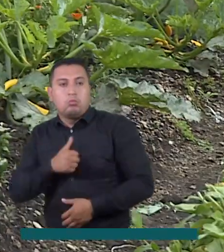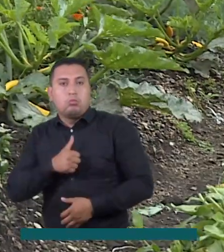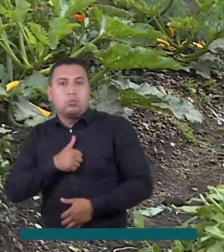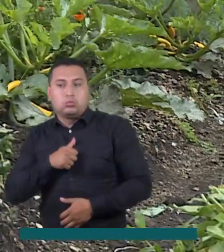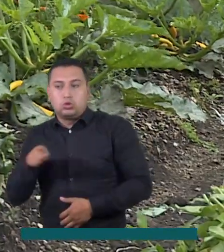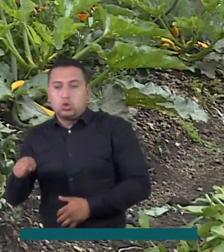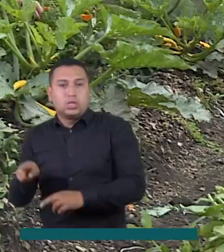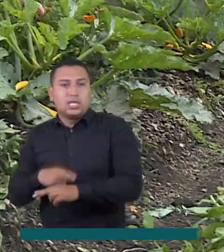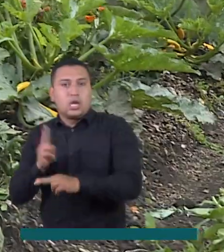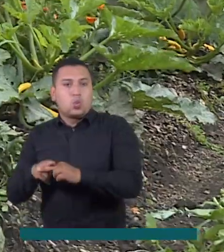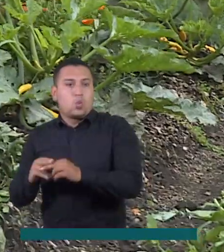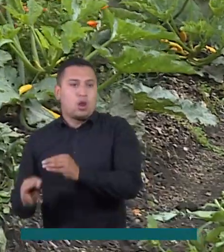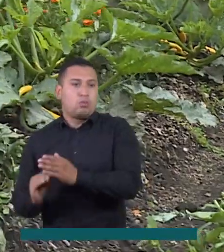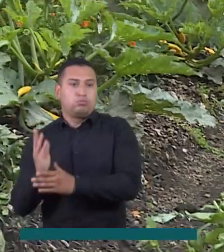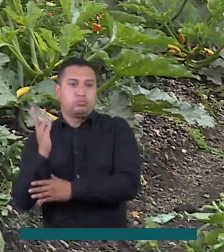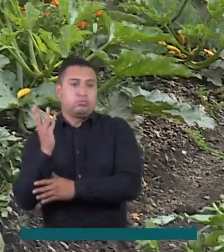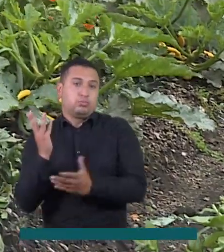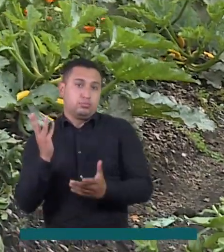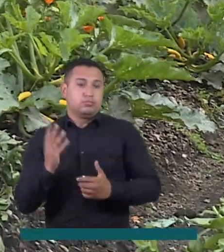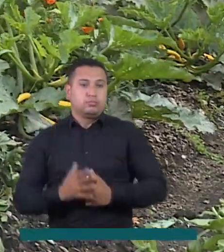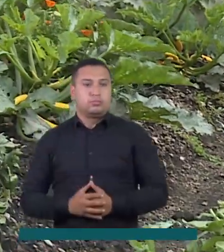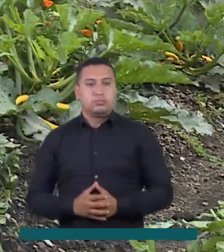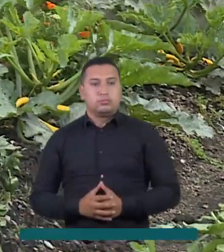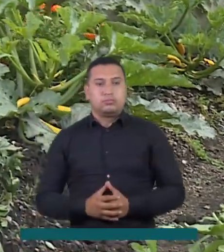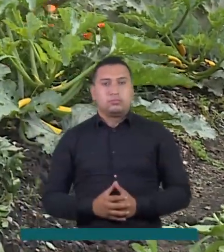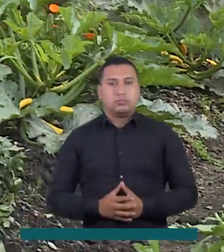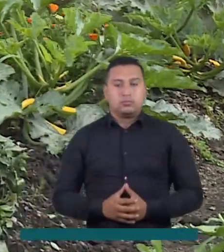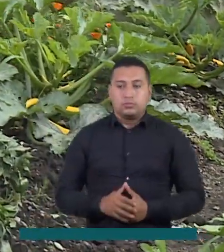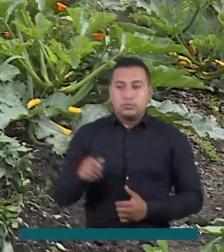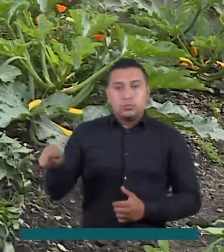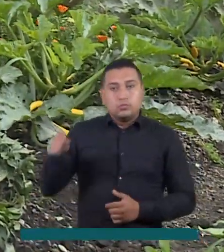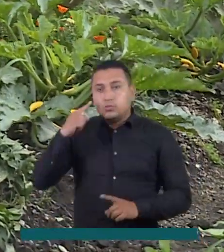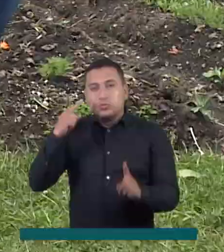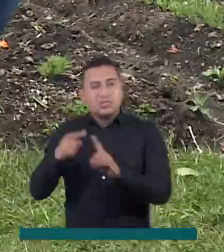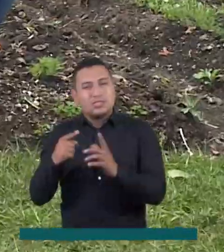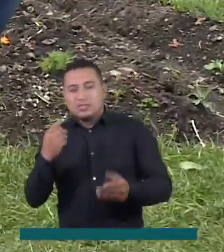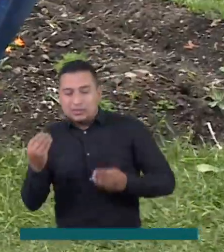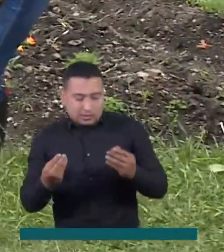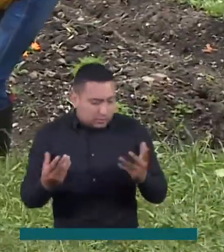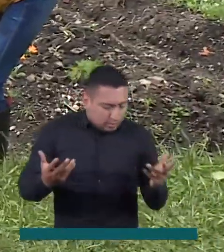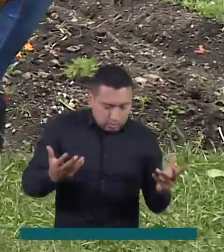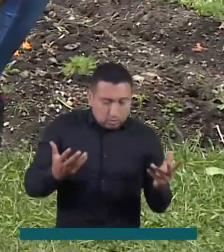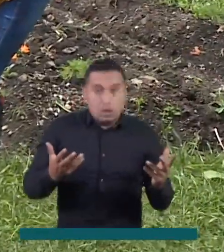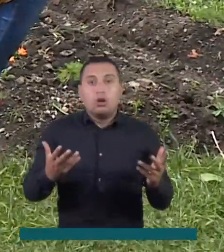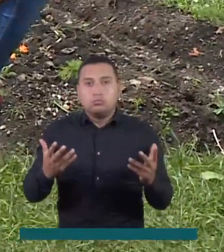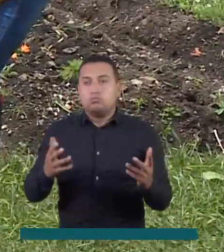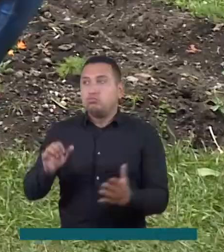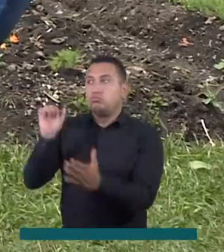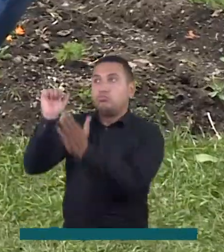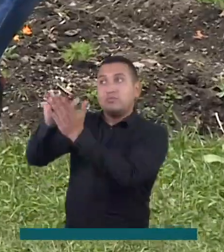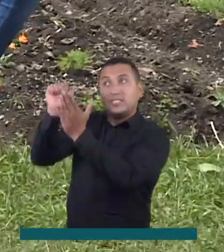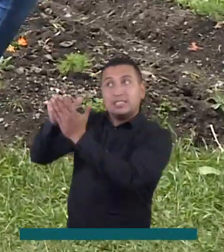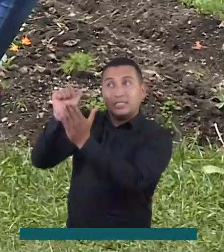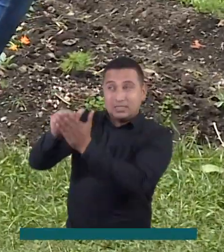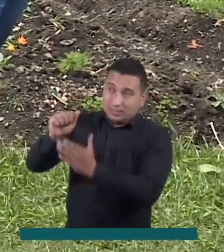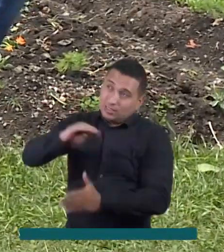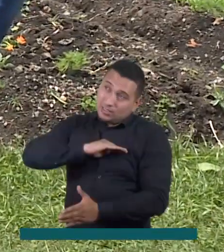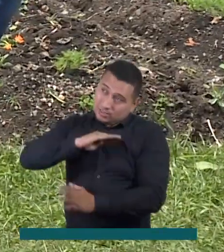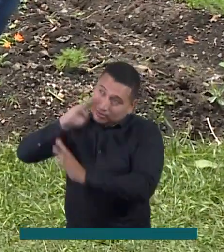Con el fin de llegar más lejos, tocaron las puertas de la alcaldía municipal y así llegaron a los mercados campesinos.